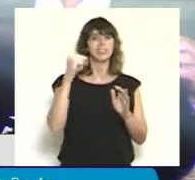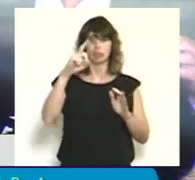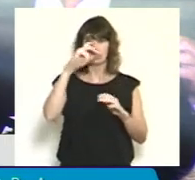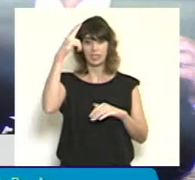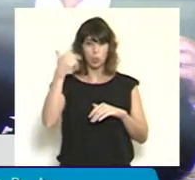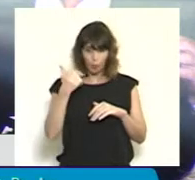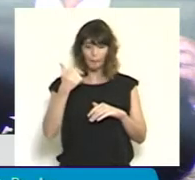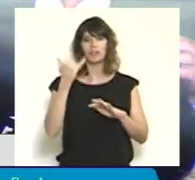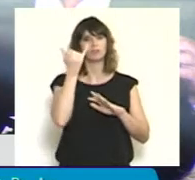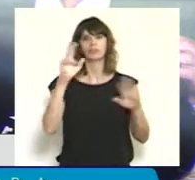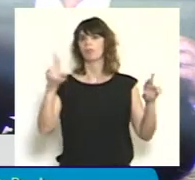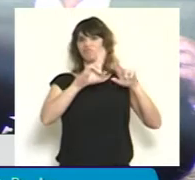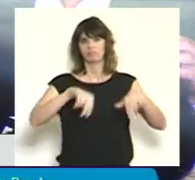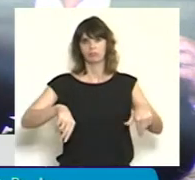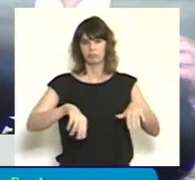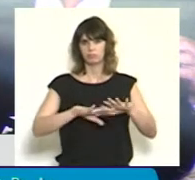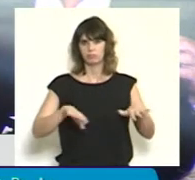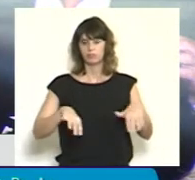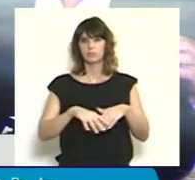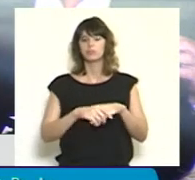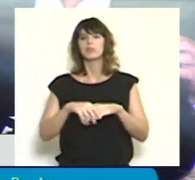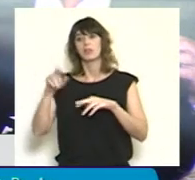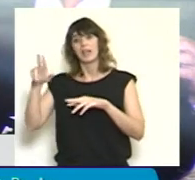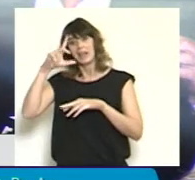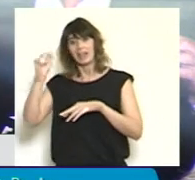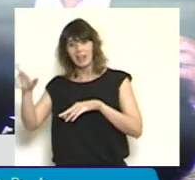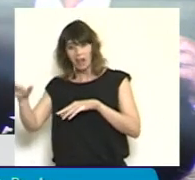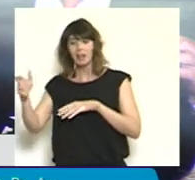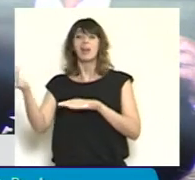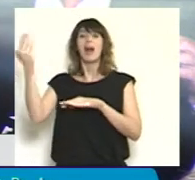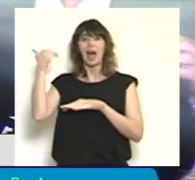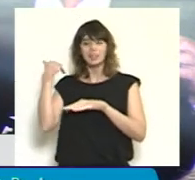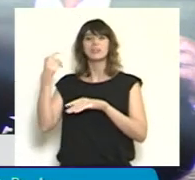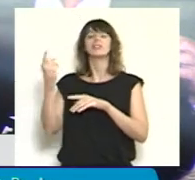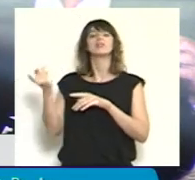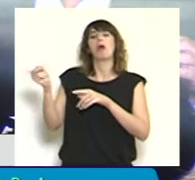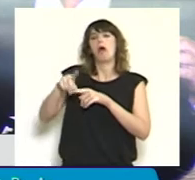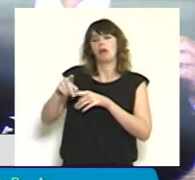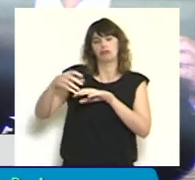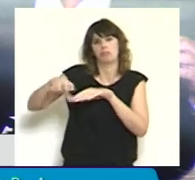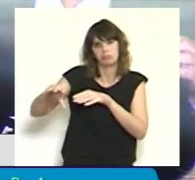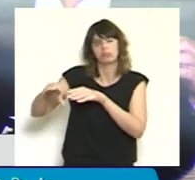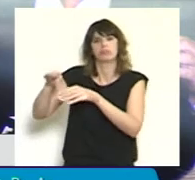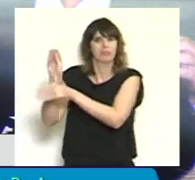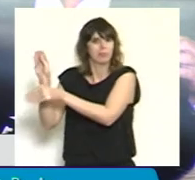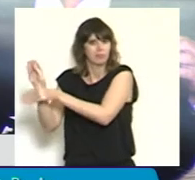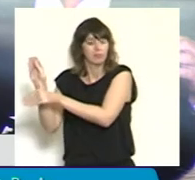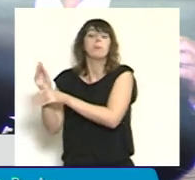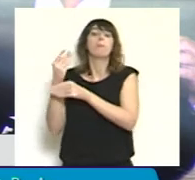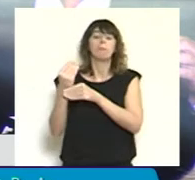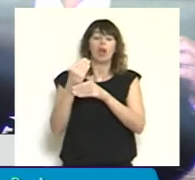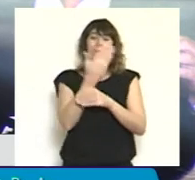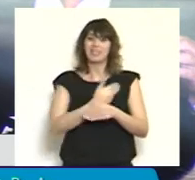23.979, por la cual el RENAR era financiado por un ente cooperante. Como la presidenta de la